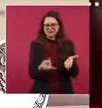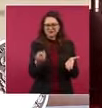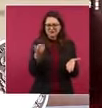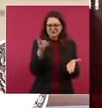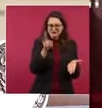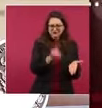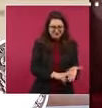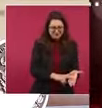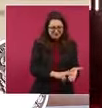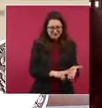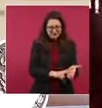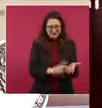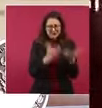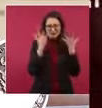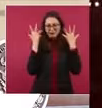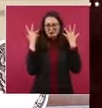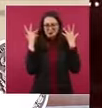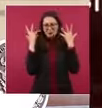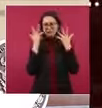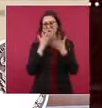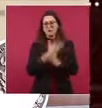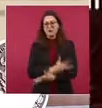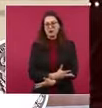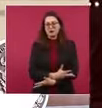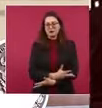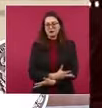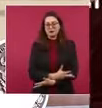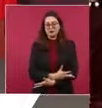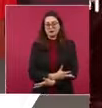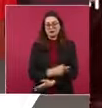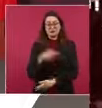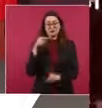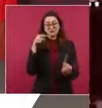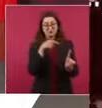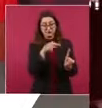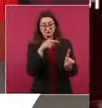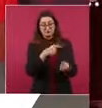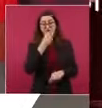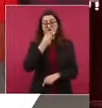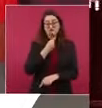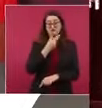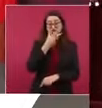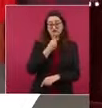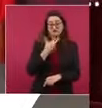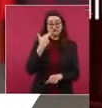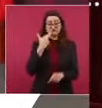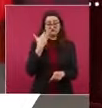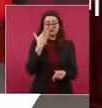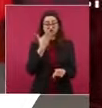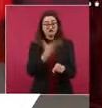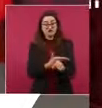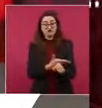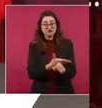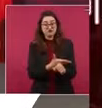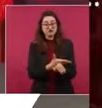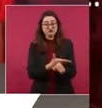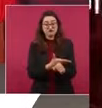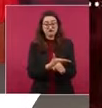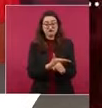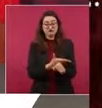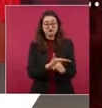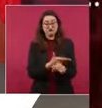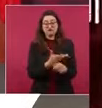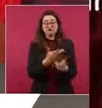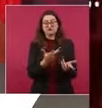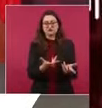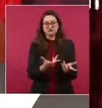en desacuerdo y presentar su renuncia. Especificó el caso de una subsecretaria de Economía que elaboró